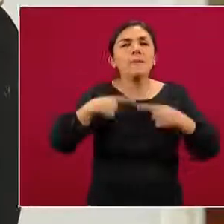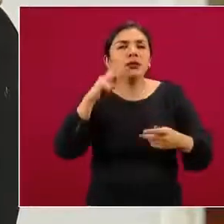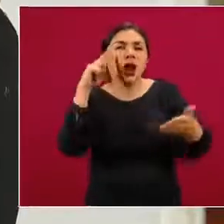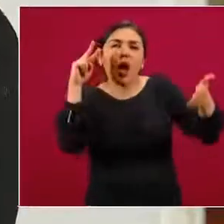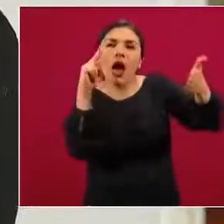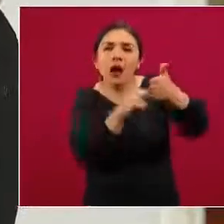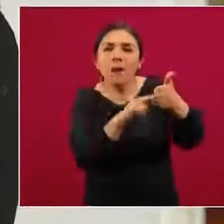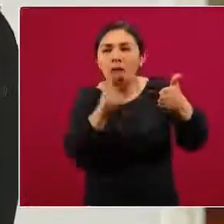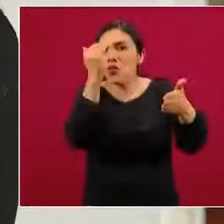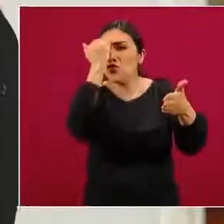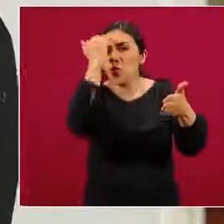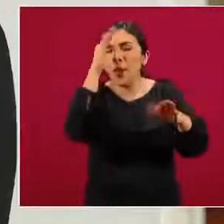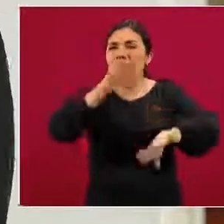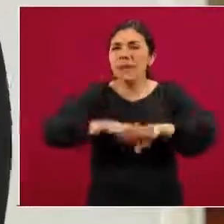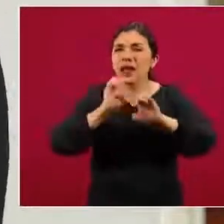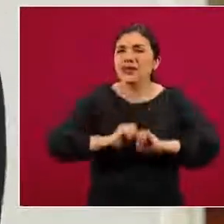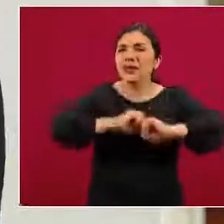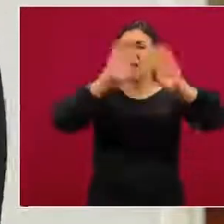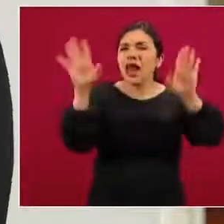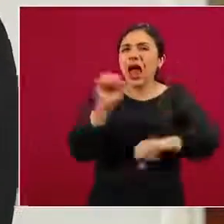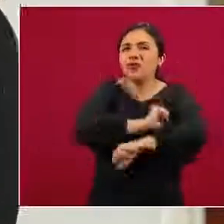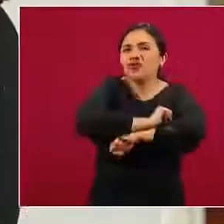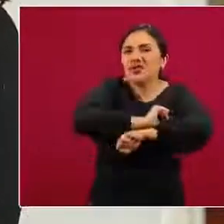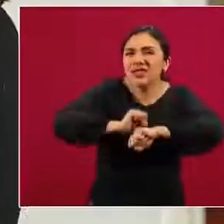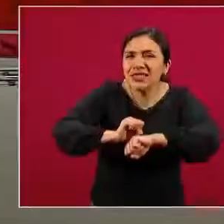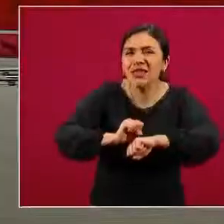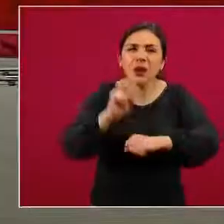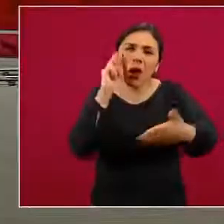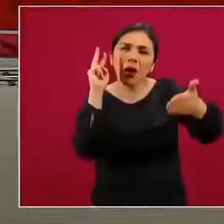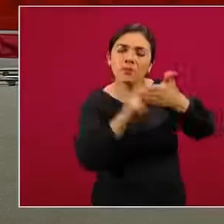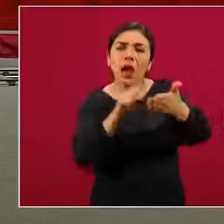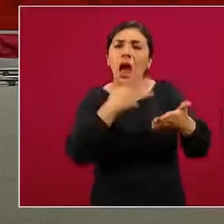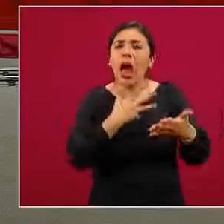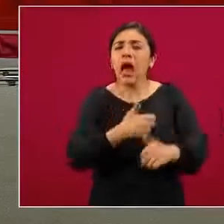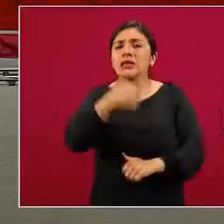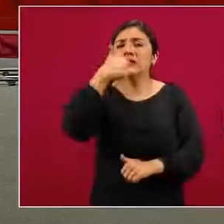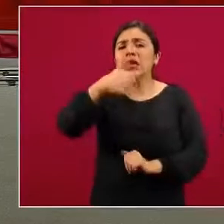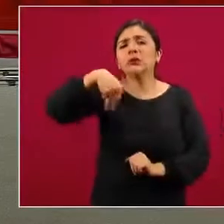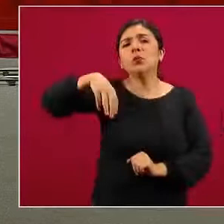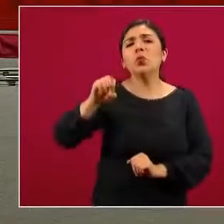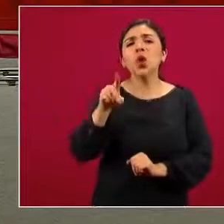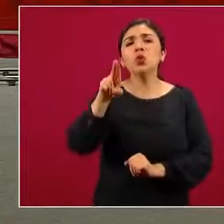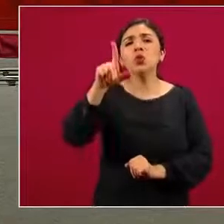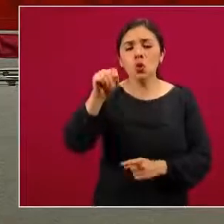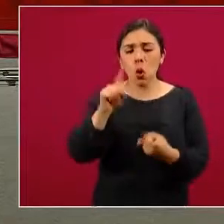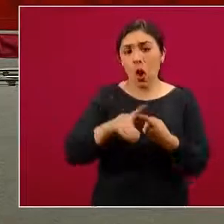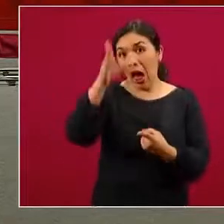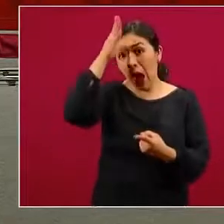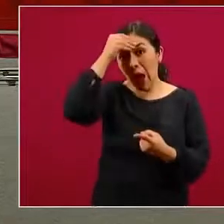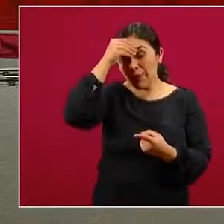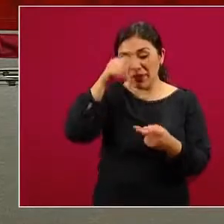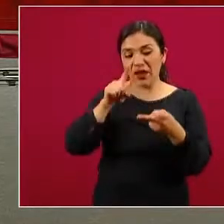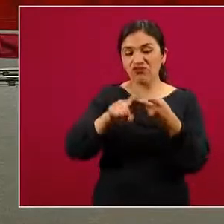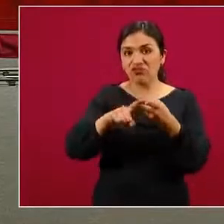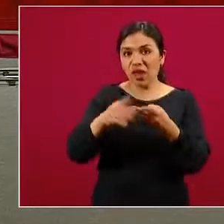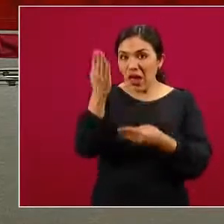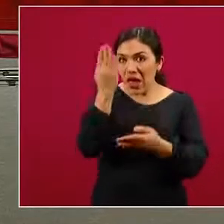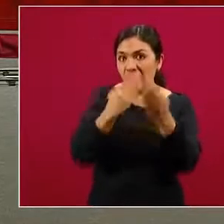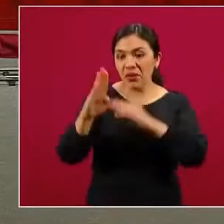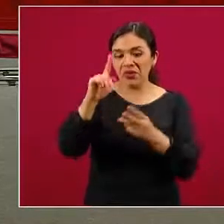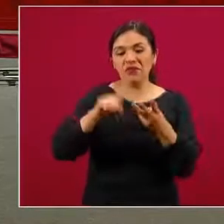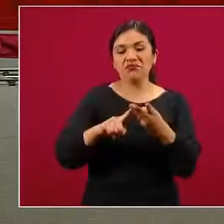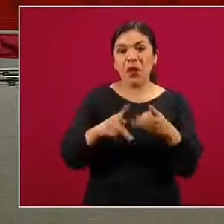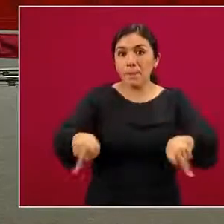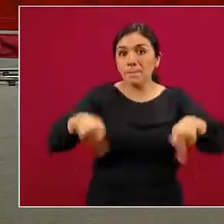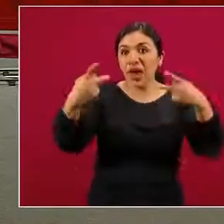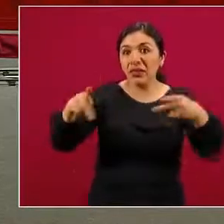MIPYMES de una manera clara, sencilla. Está dividida en 6 módulos: aprender, emprender, vender,